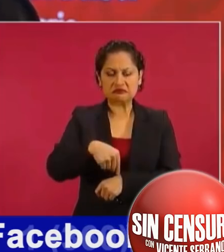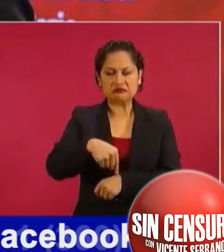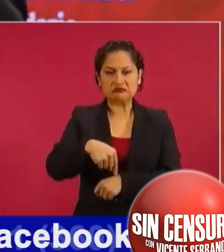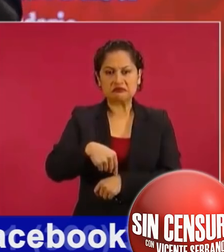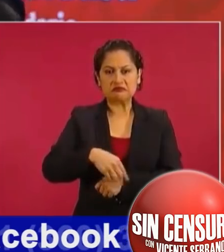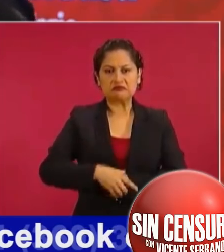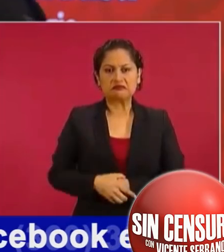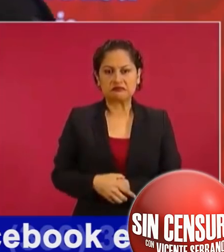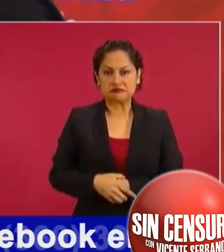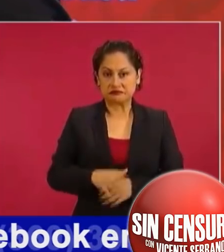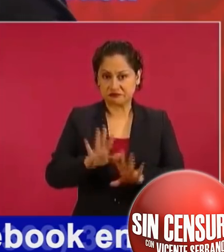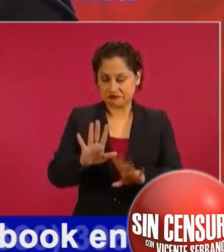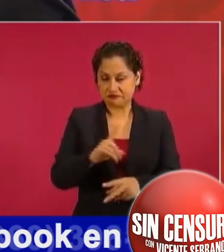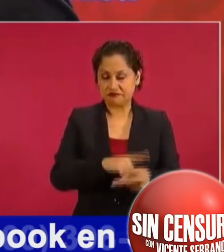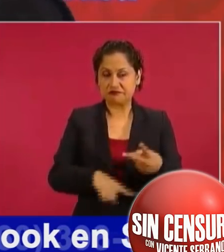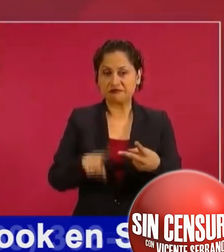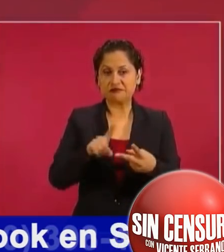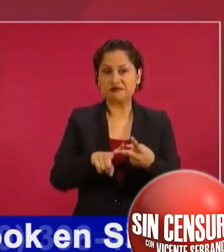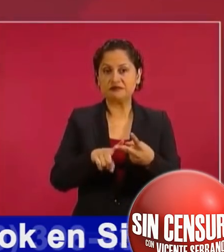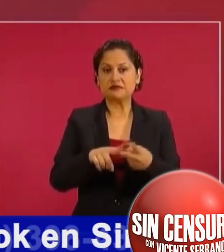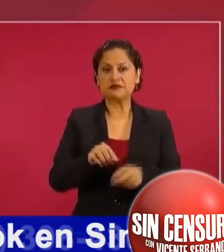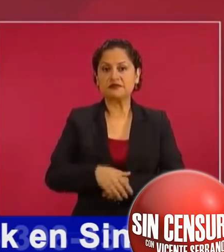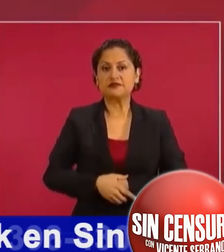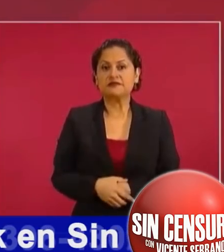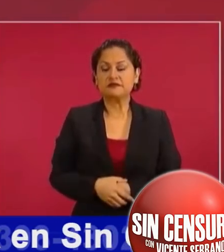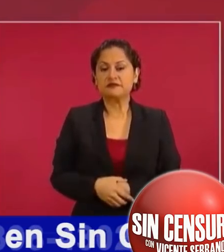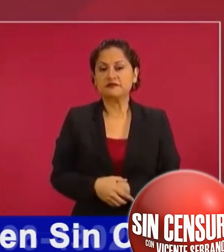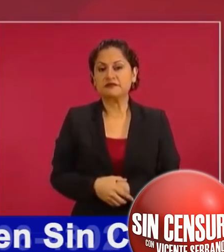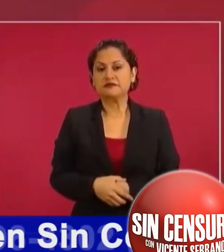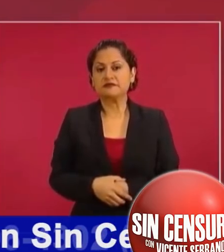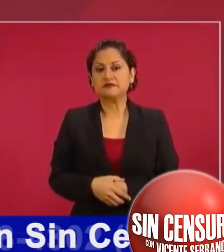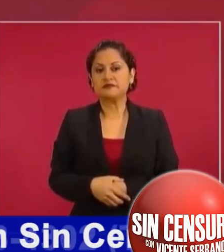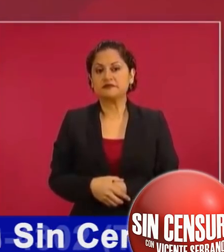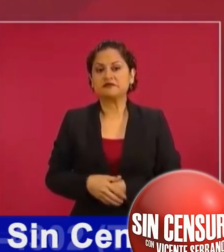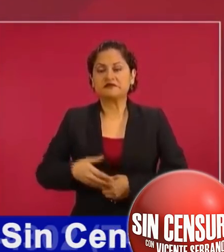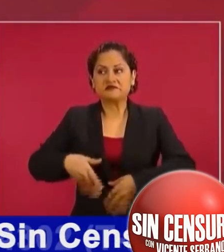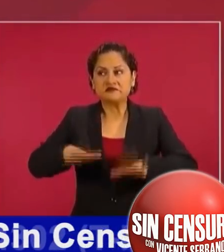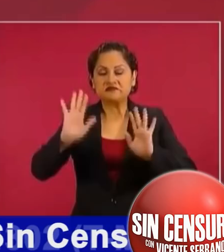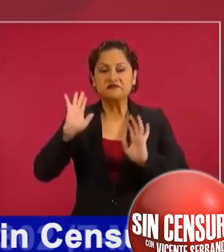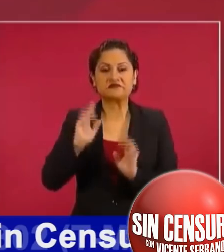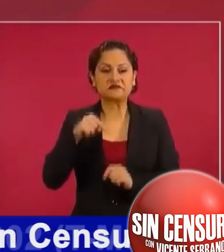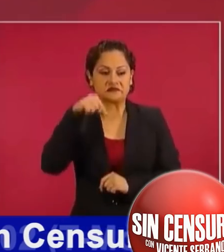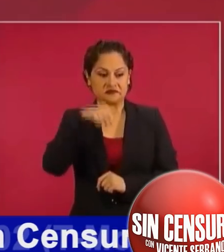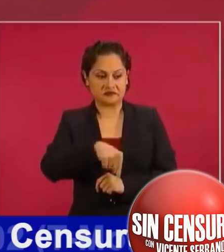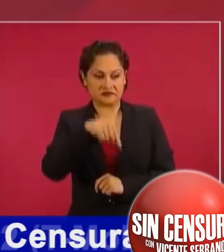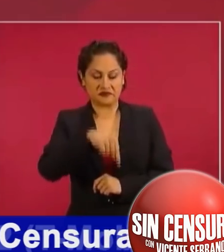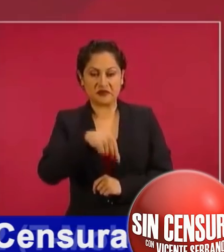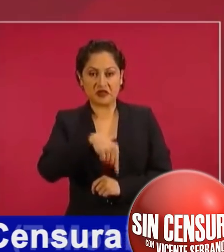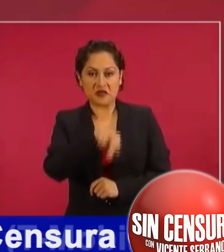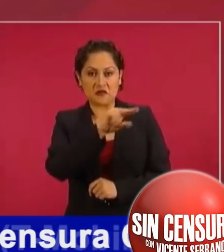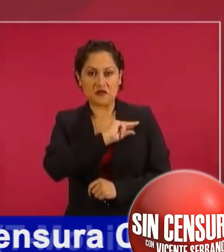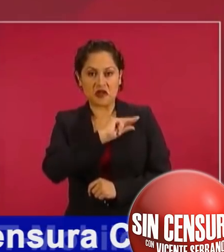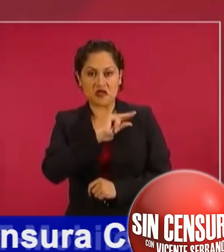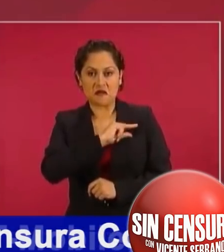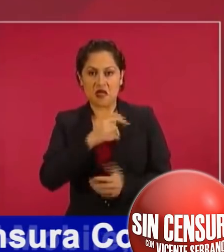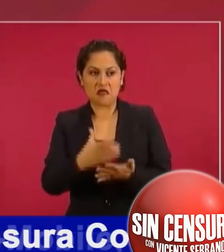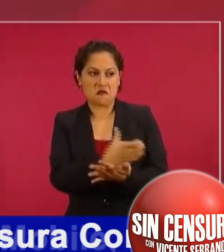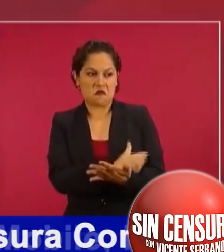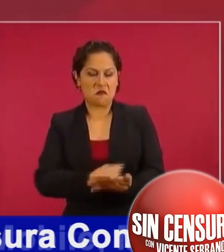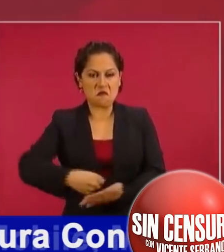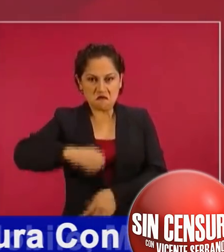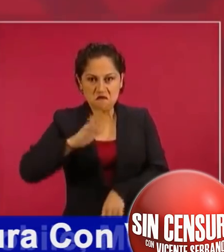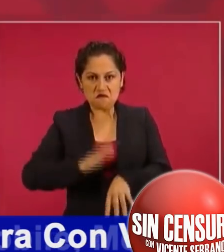Lo segundo es que ganan más en el sector privado. Mentira.